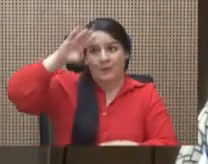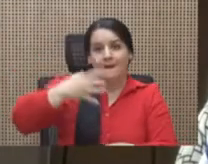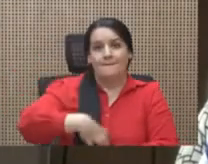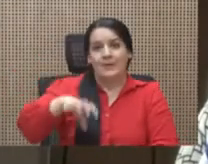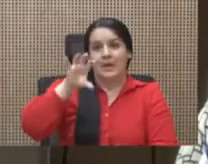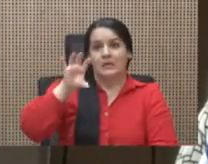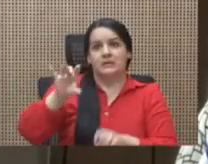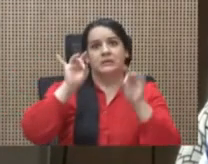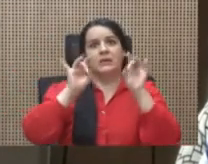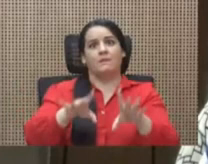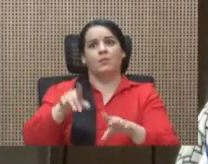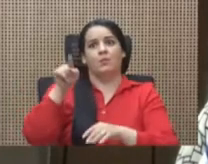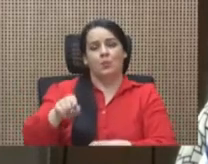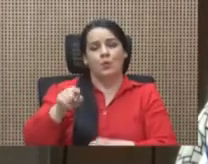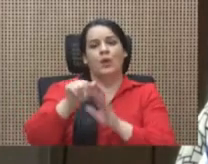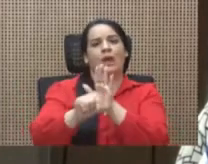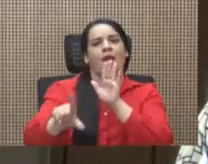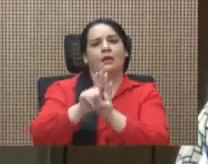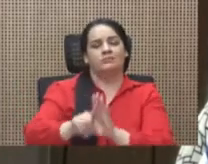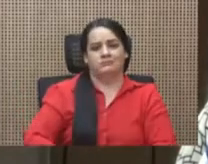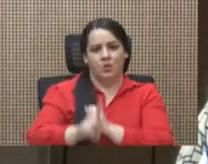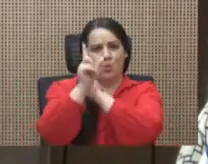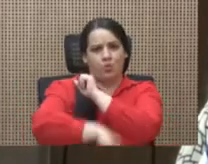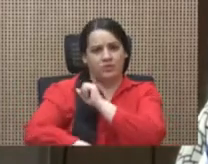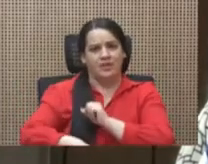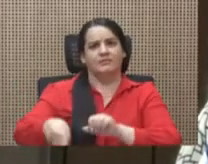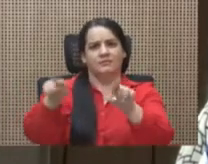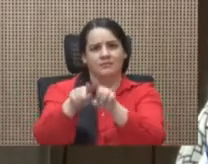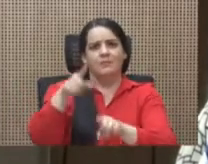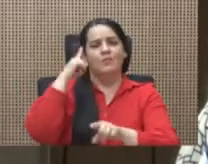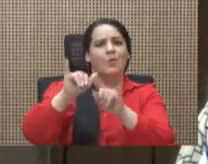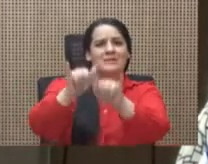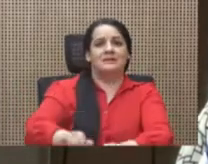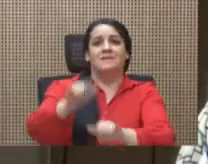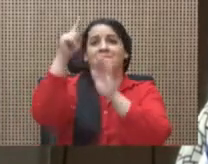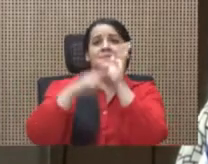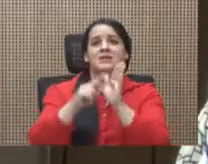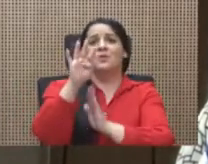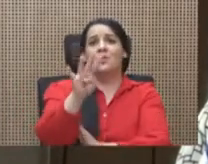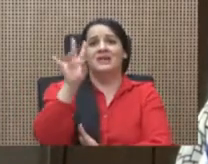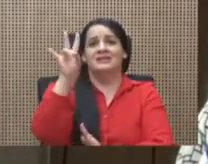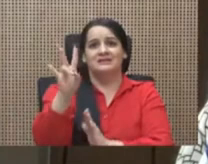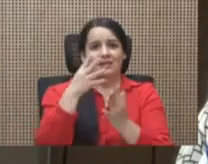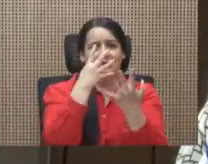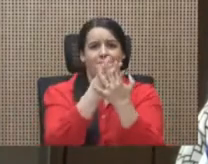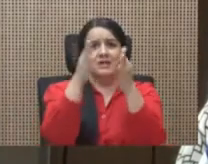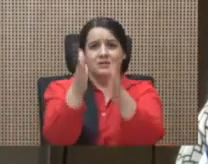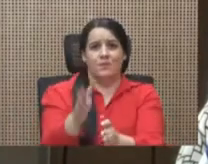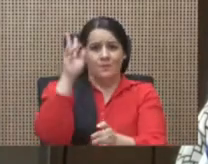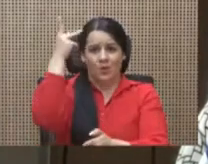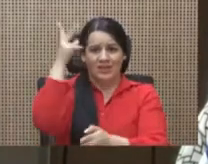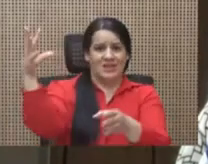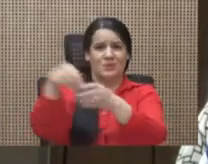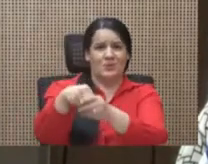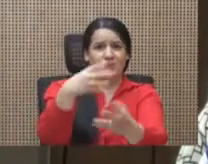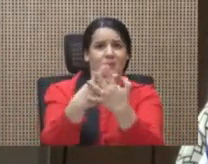repudio de esta Asamblea Legislativa, la condena por mantener a 1.047 prisioneros políticos, el